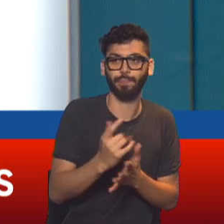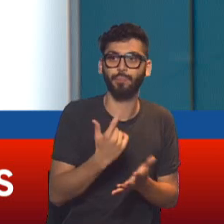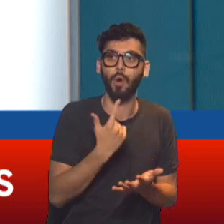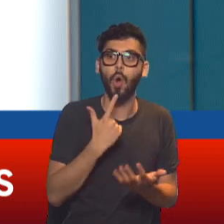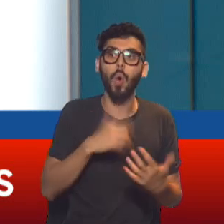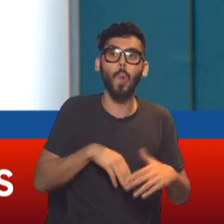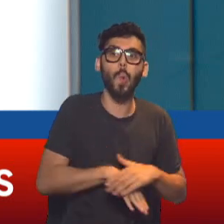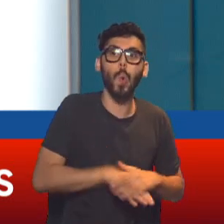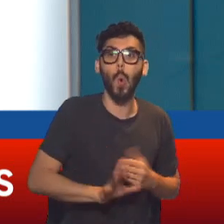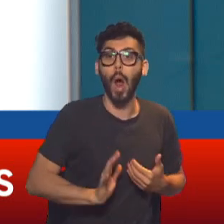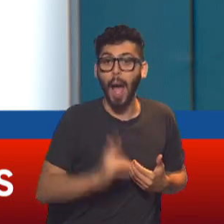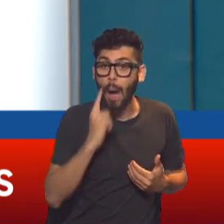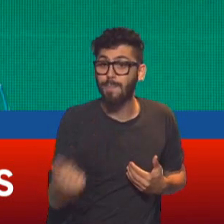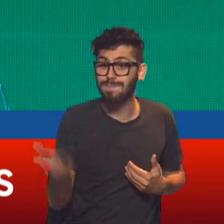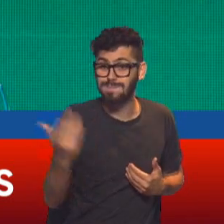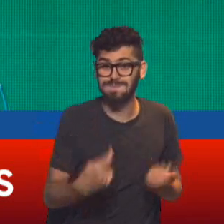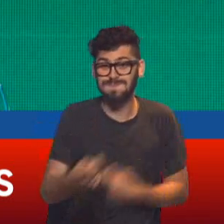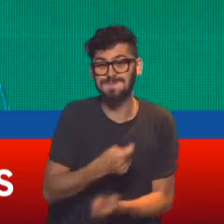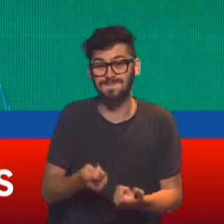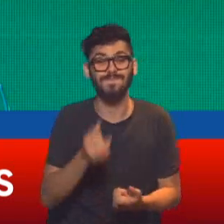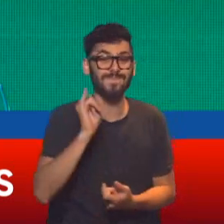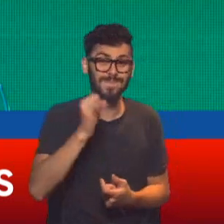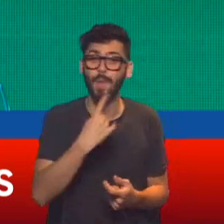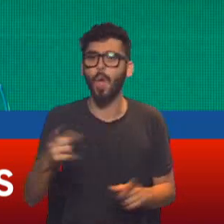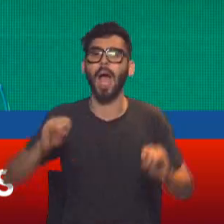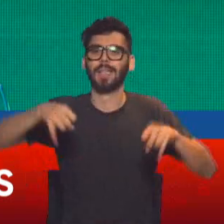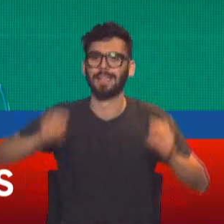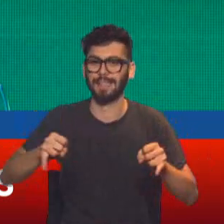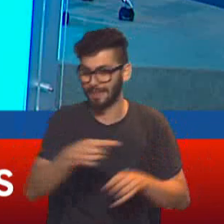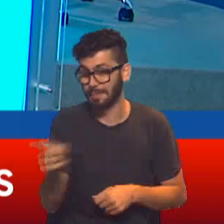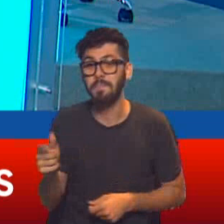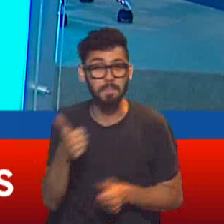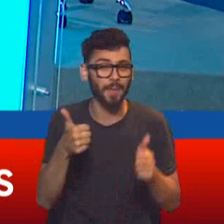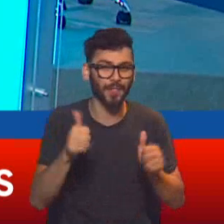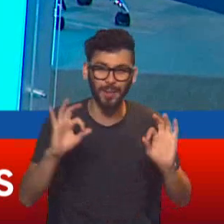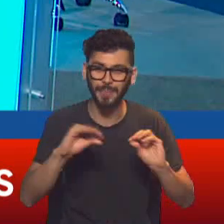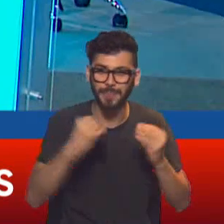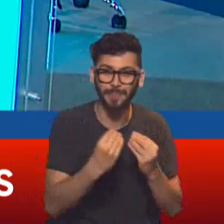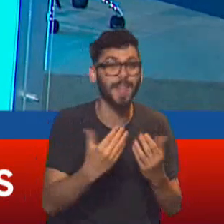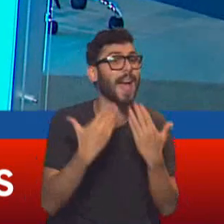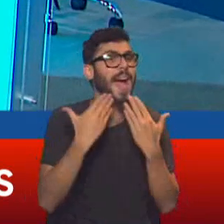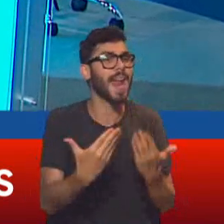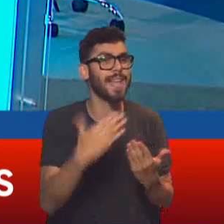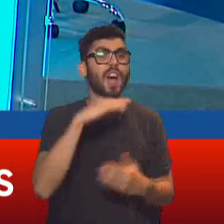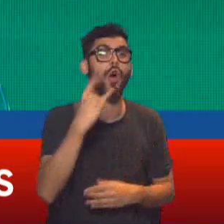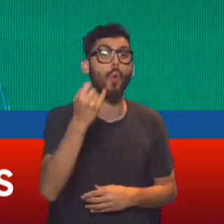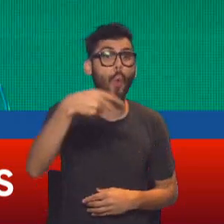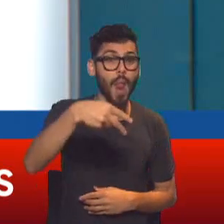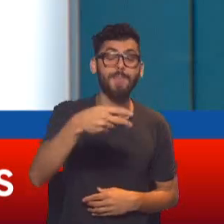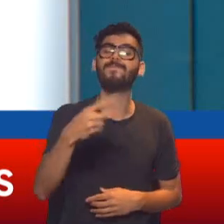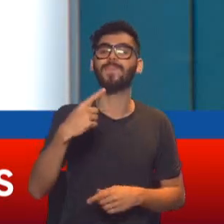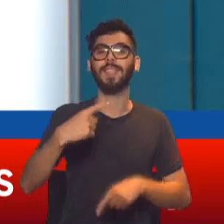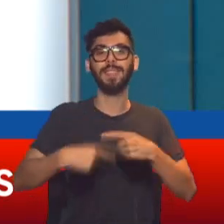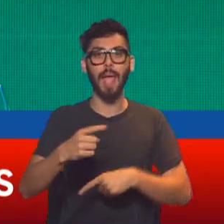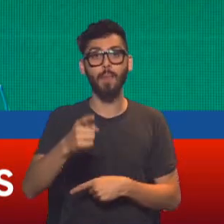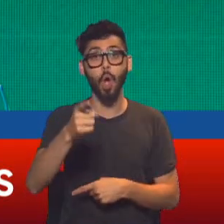habilita. Claro. Lo dijeron formación en coro, de precios. Sí, en coro, diagnosticaron a coro. Así que así cerramos. Gracias, Juan, por estar acá hoy.